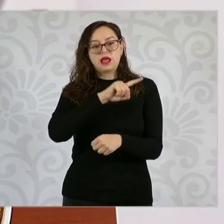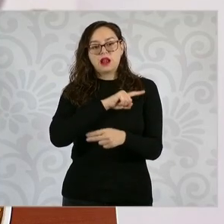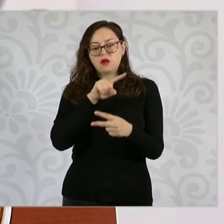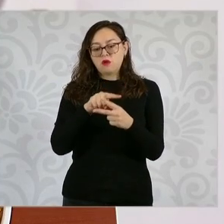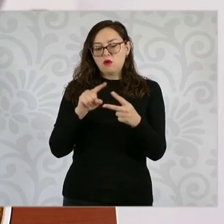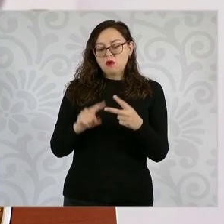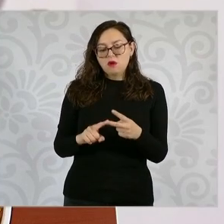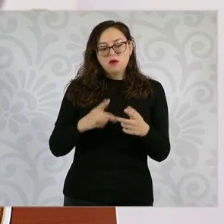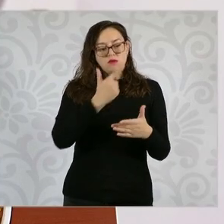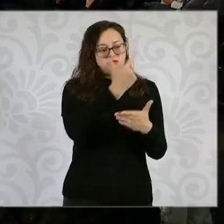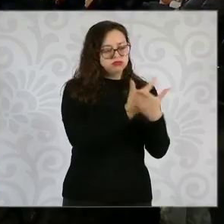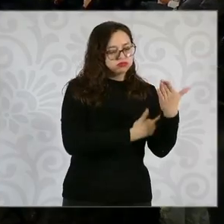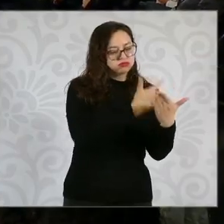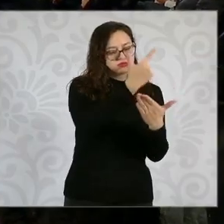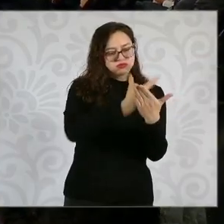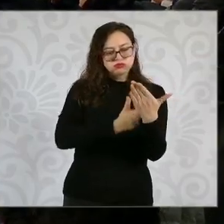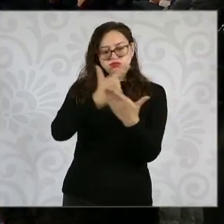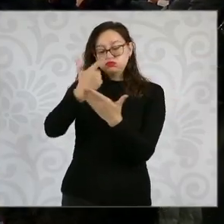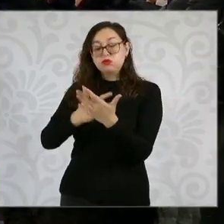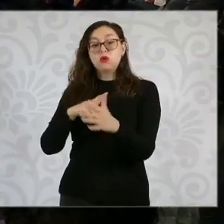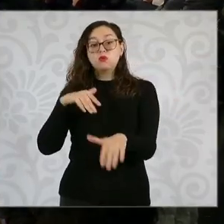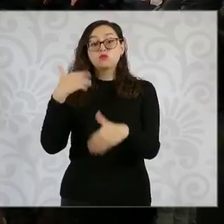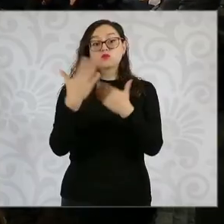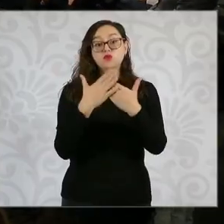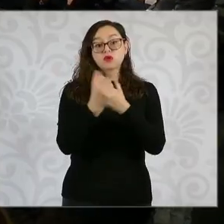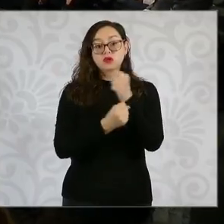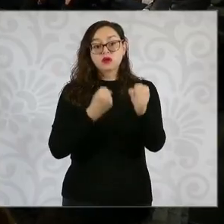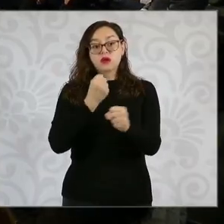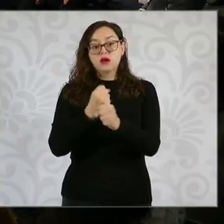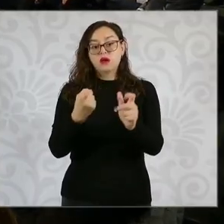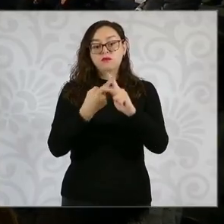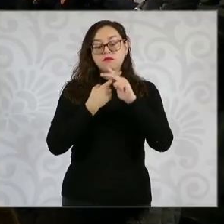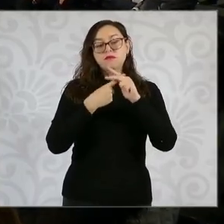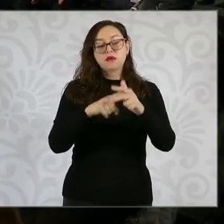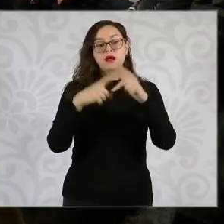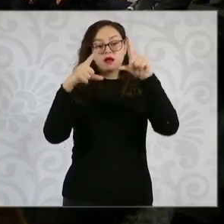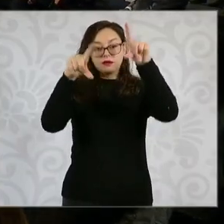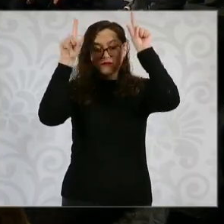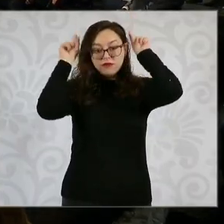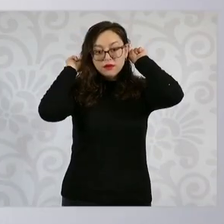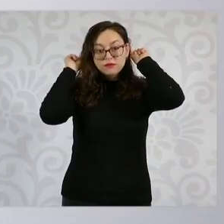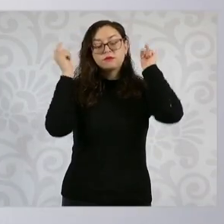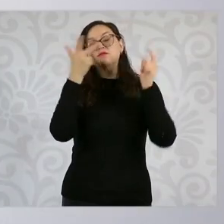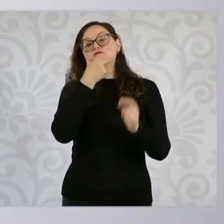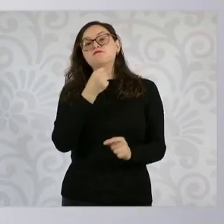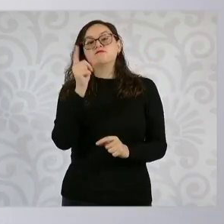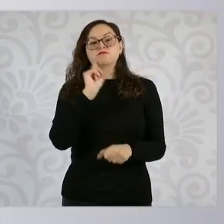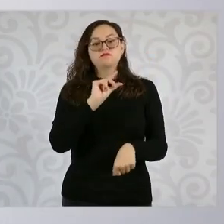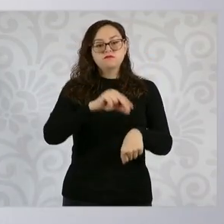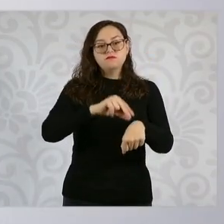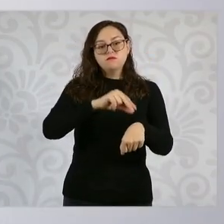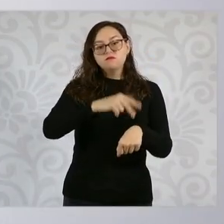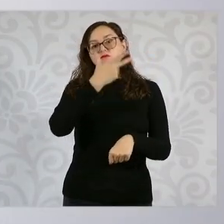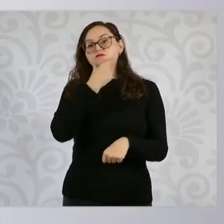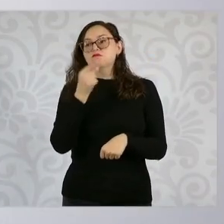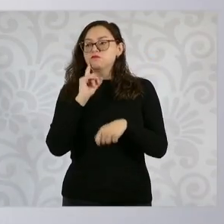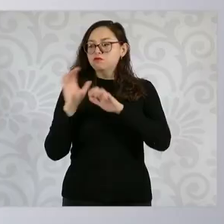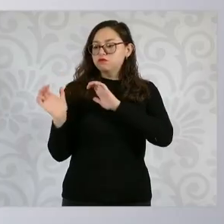contratan enfermeras, enfermeros, médicas, médicos, para que vayan a visitar todas las viviendas.